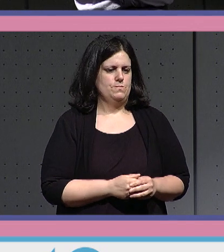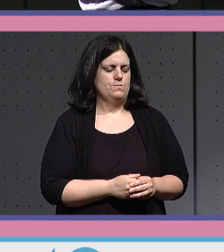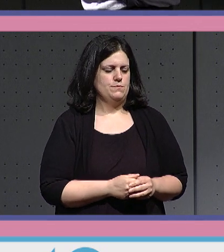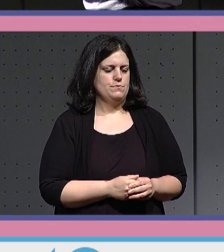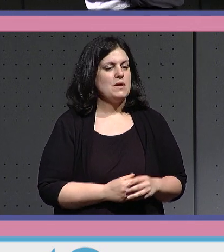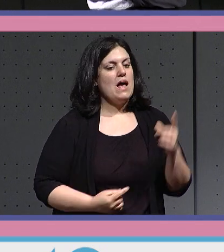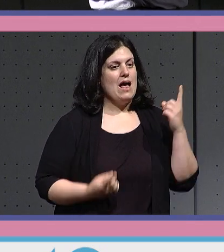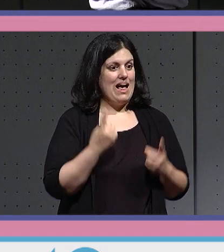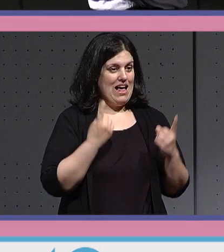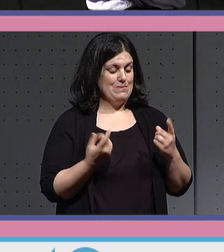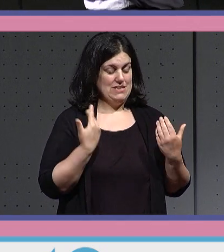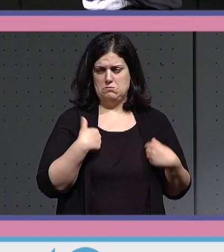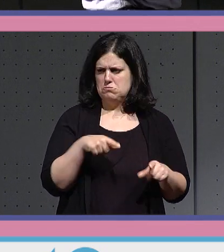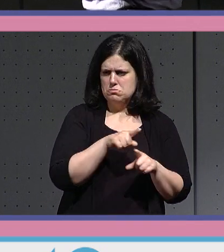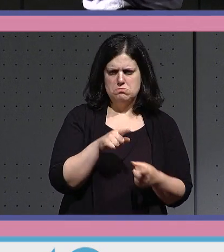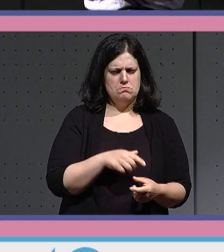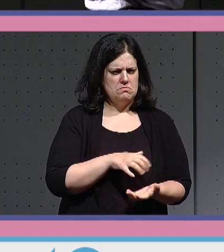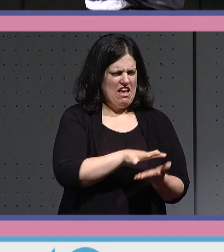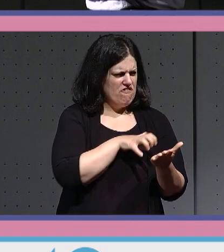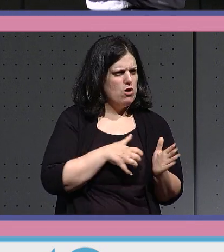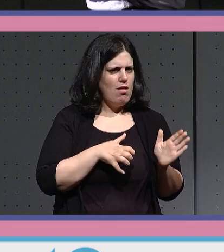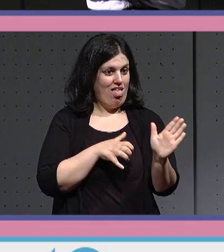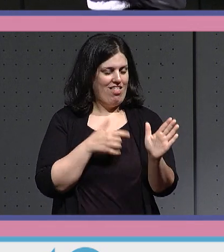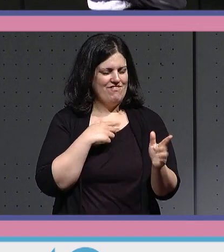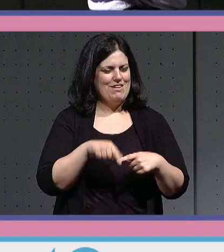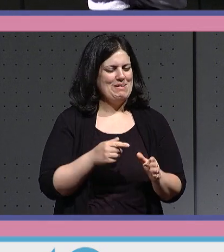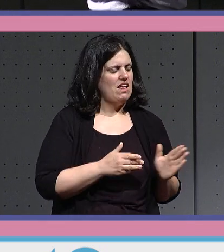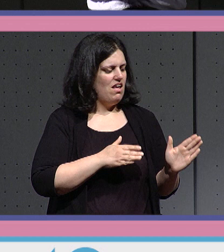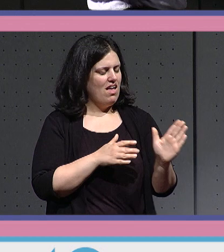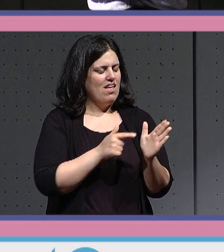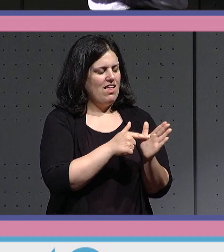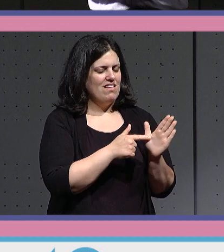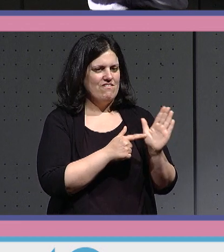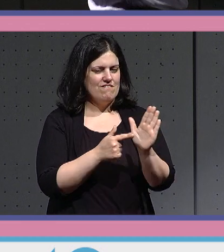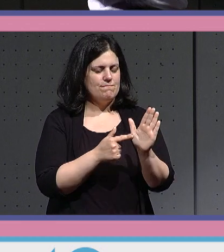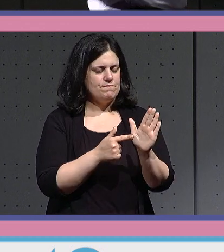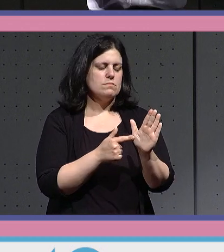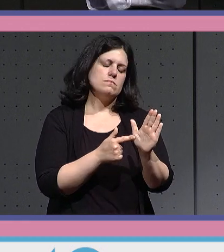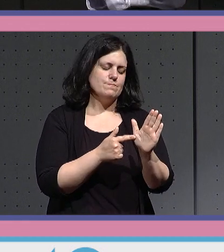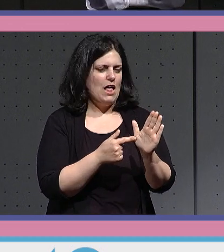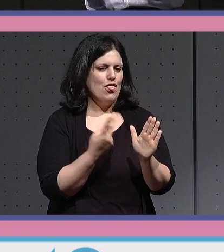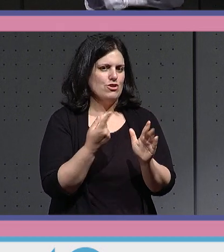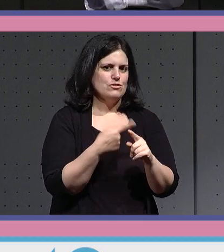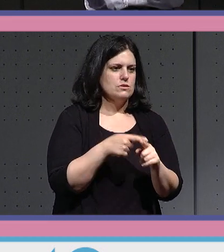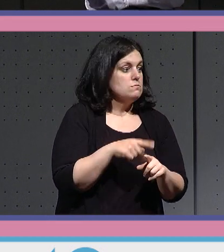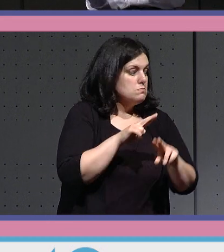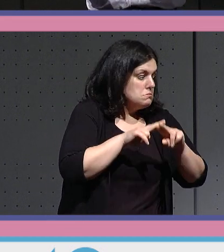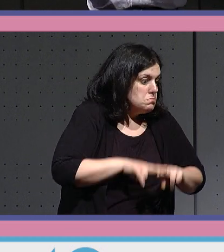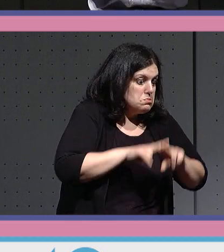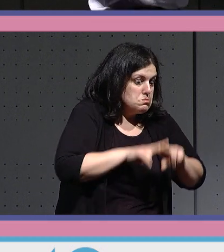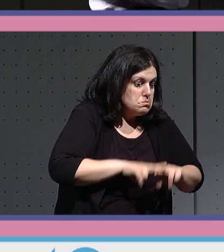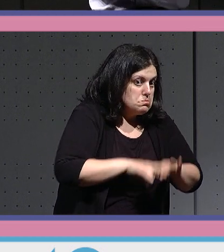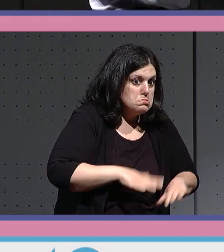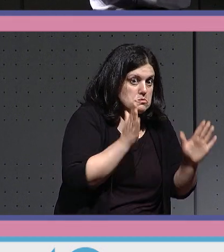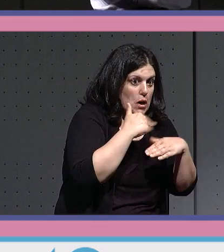Algunas veces, cuando muchos veis informes que os damos, pueden pasar dos cosas, que digamos, no encontramos nada,